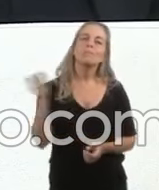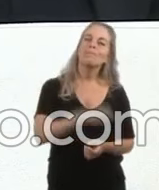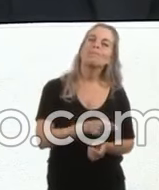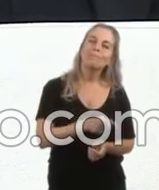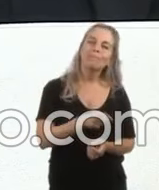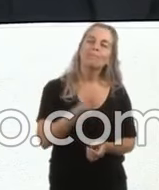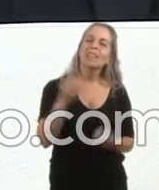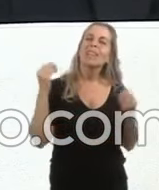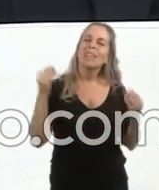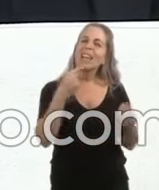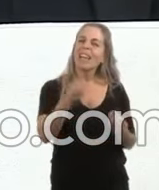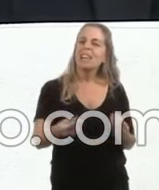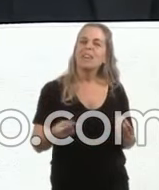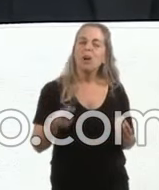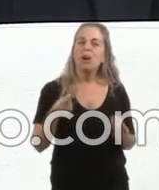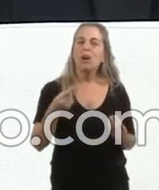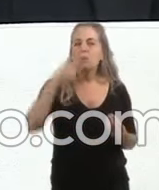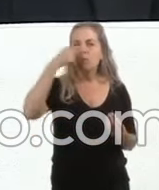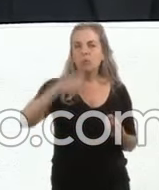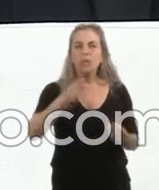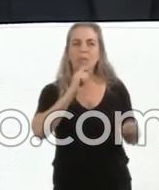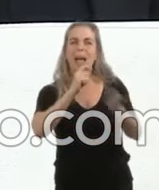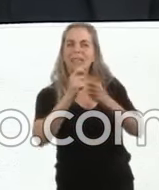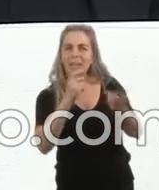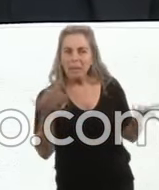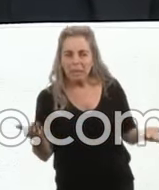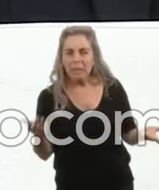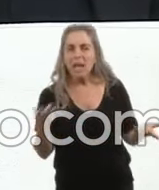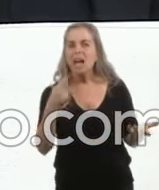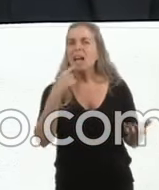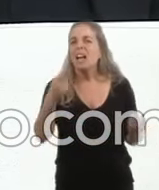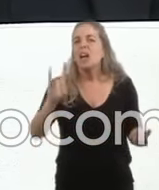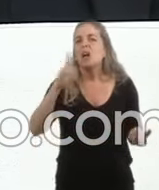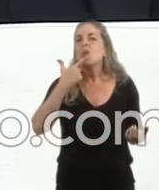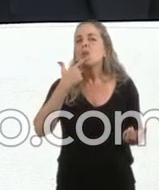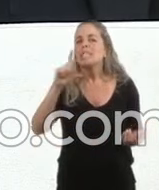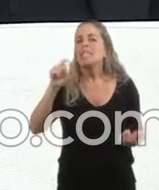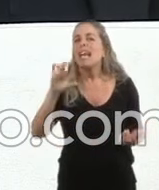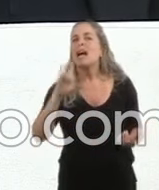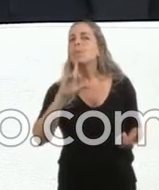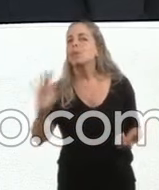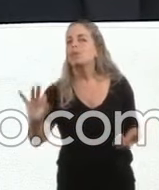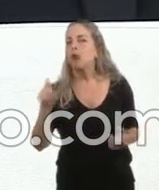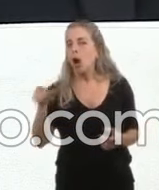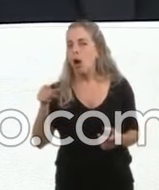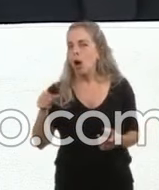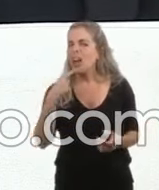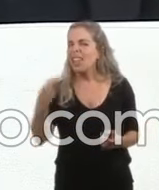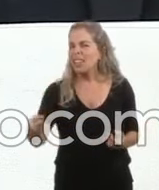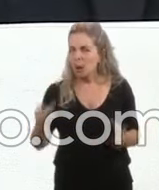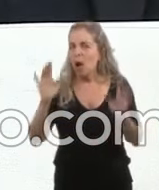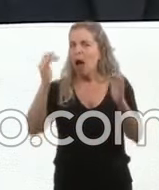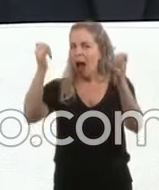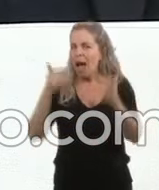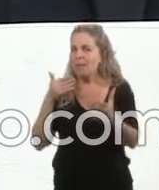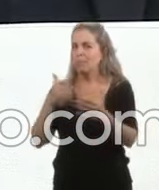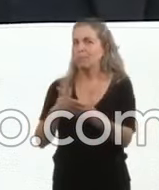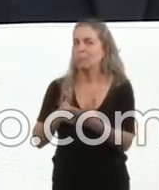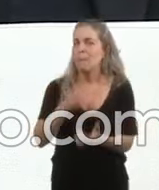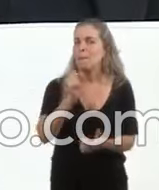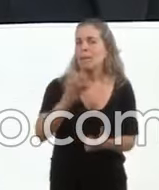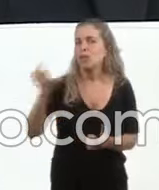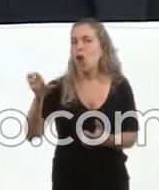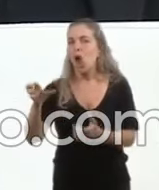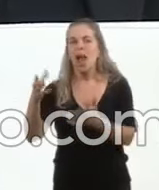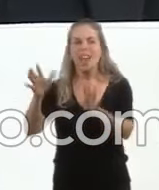esta charla que que concedió una entrevista ya que no lo podemos consultar a él él había dicho que podía haber crecimiento a pesar del cepo que todavía no tiene fecha para que no no